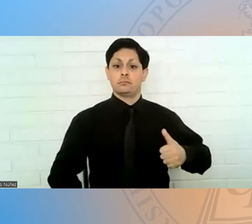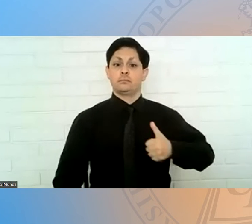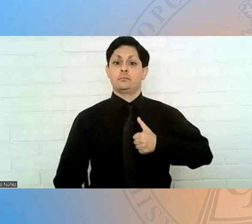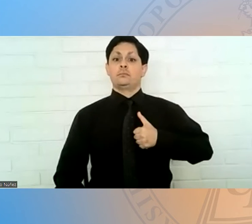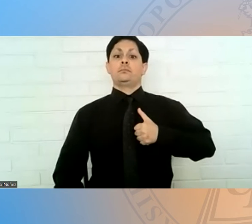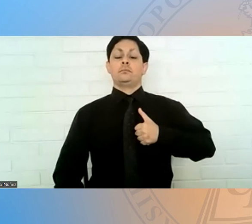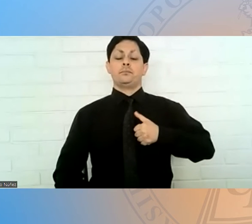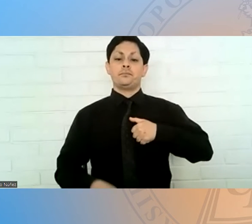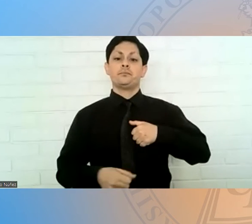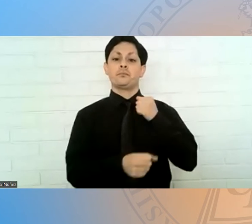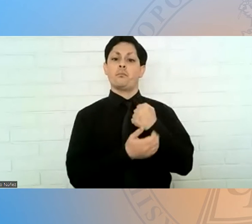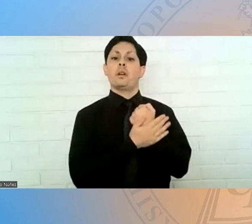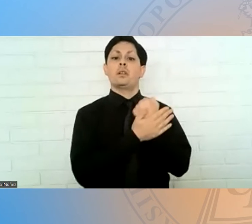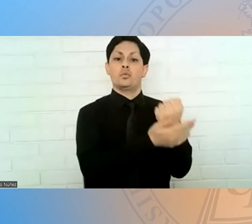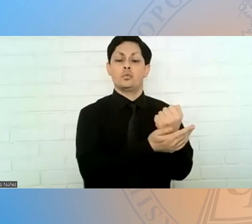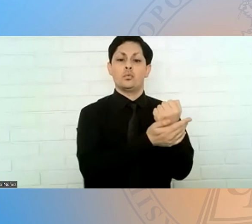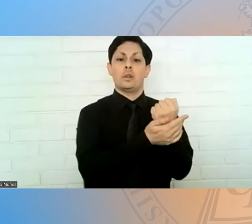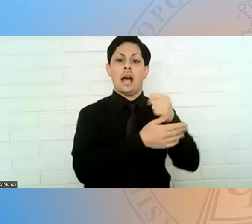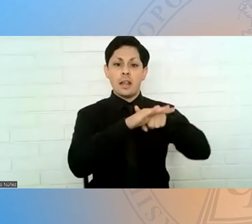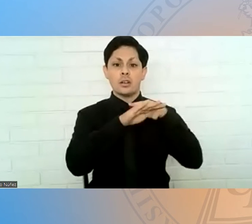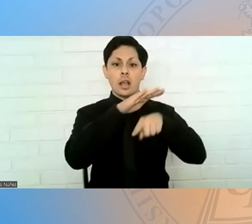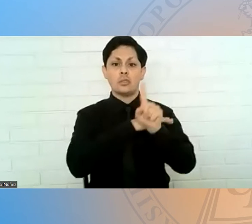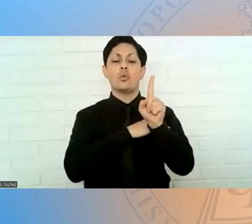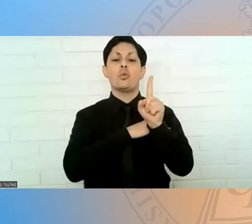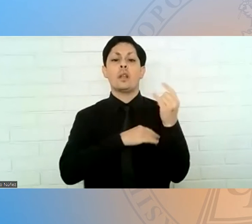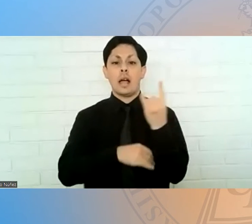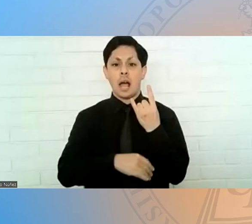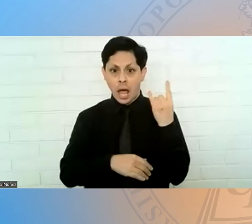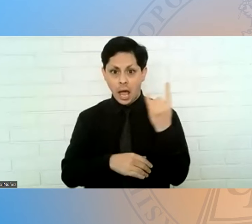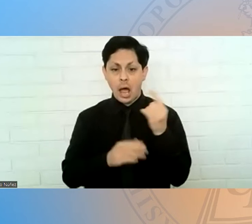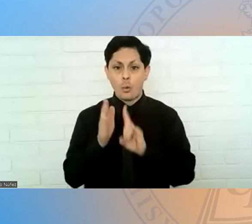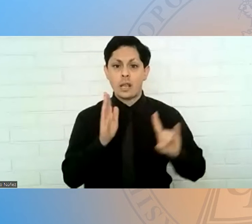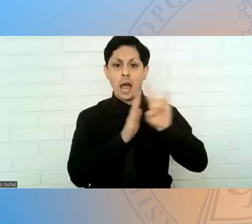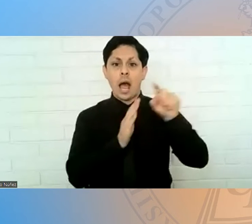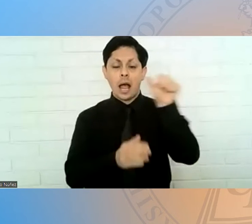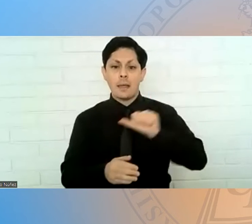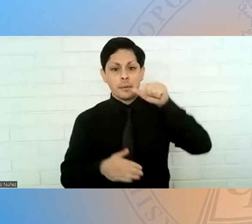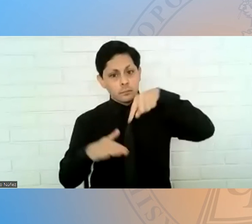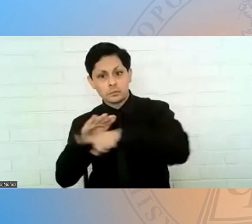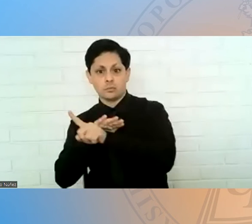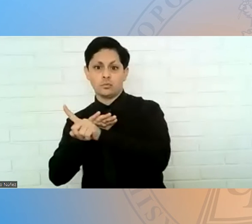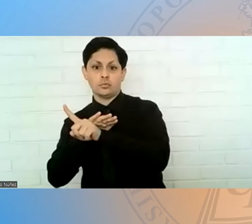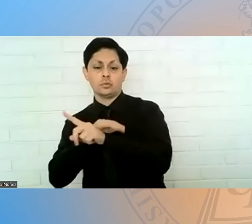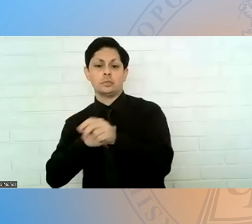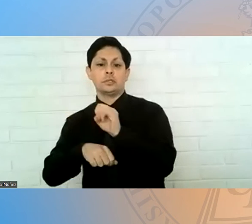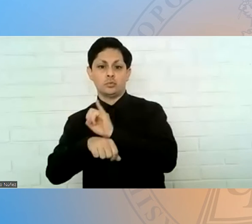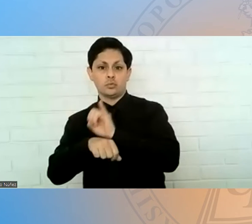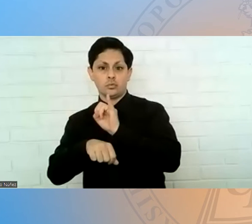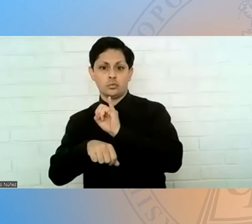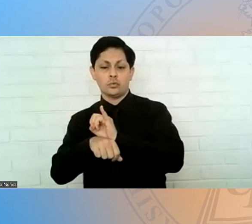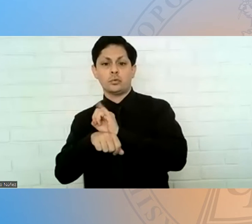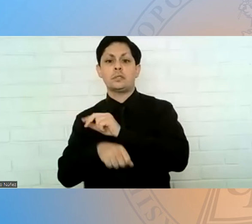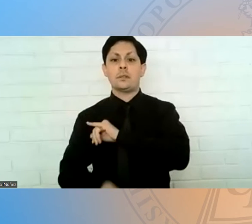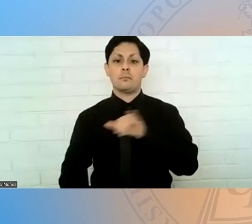dicha unidad académica y posteriormente integró el cuerpo docente de la institución. También ejerció como directora del